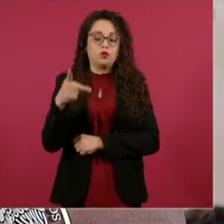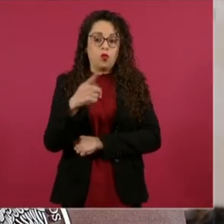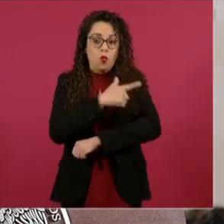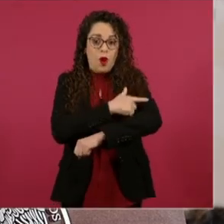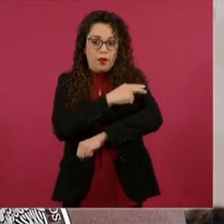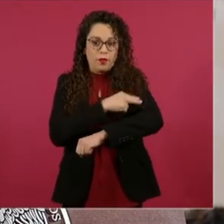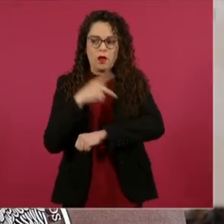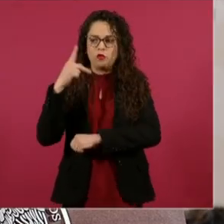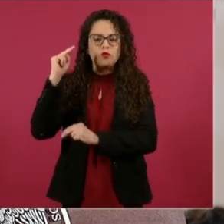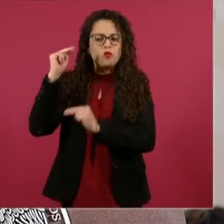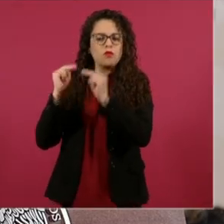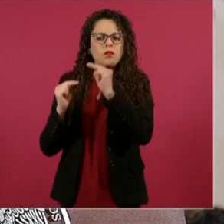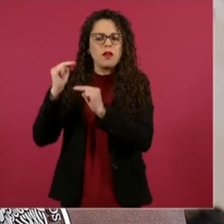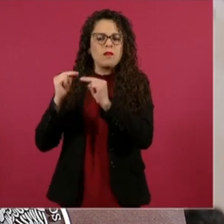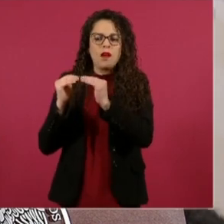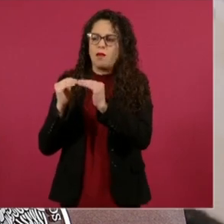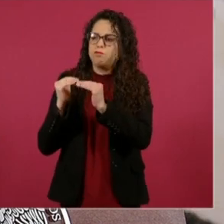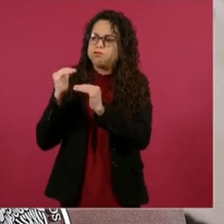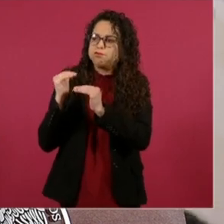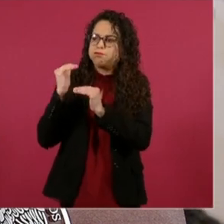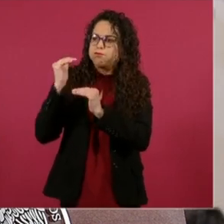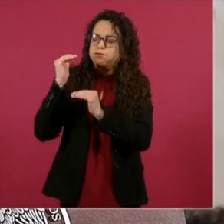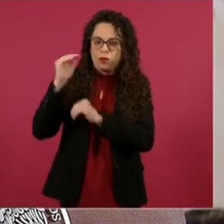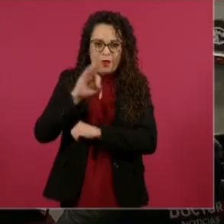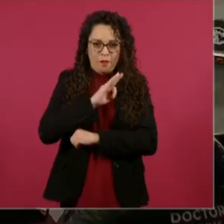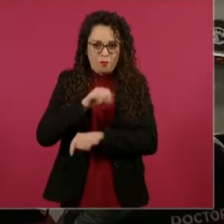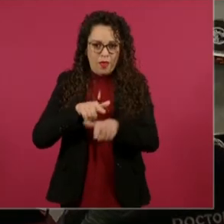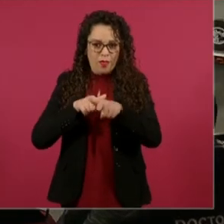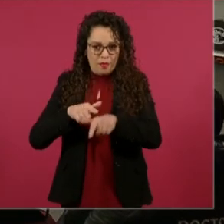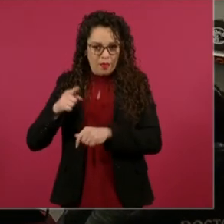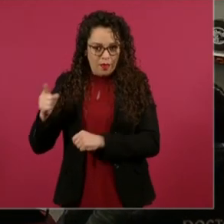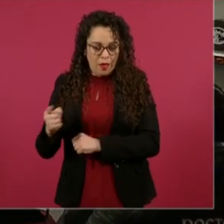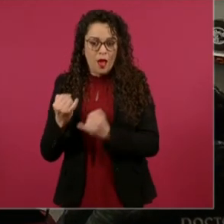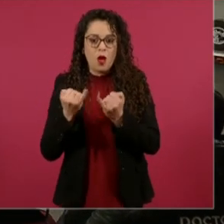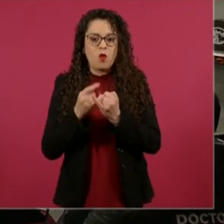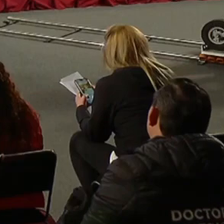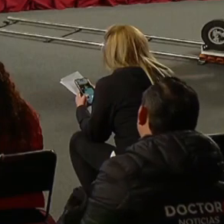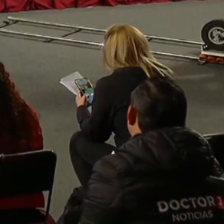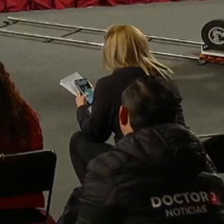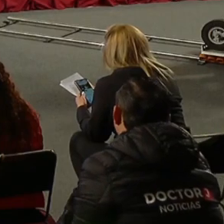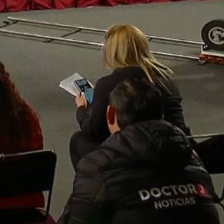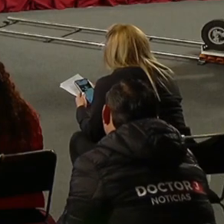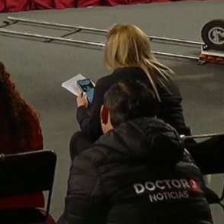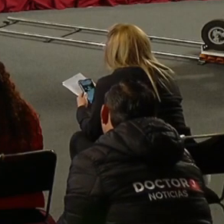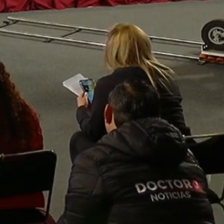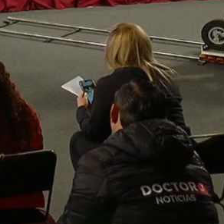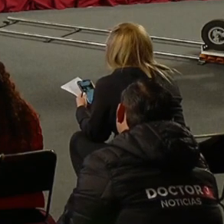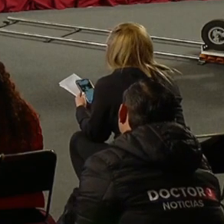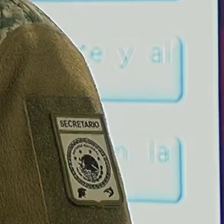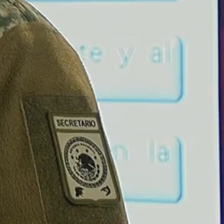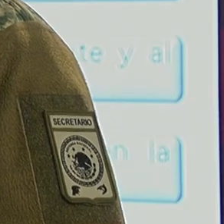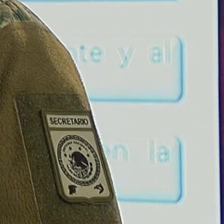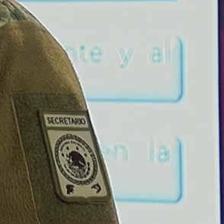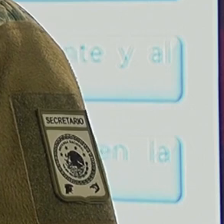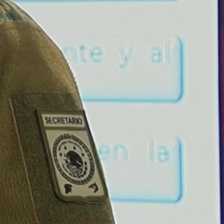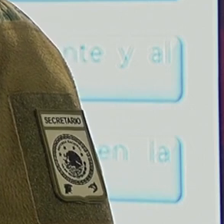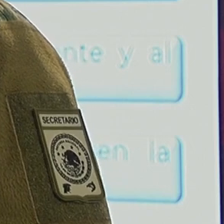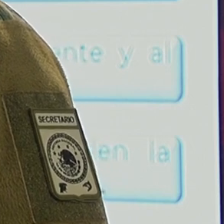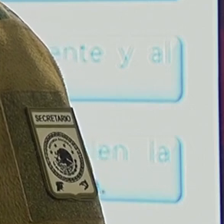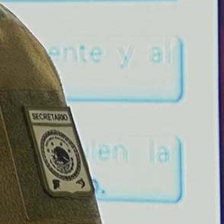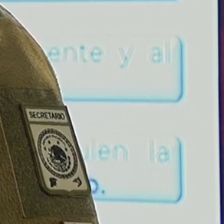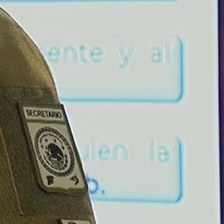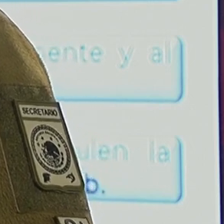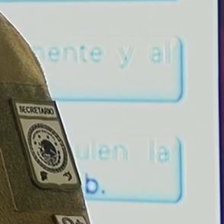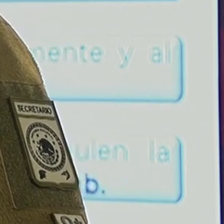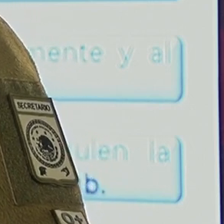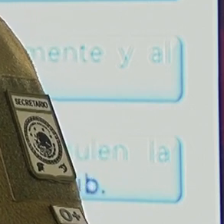Guardia Nacional, al igual que lo hace con la Armada, con el Ejército y con la Fuerza Aérea. En el ámbito